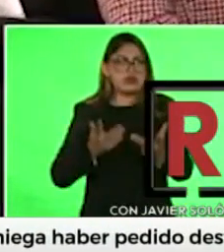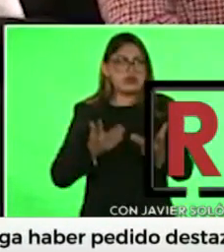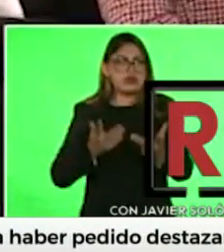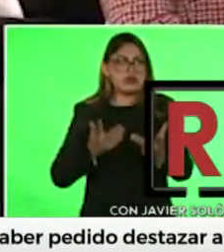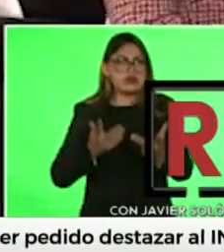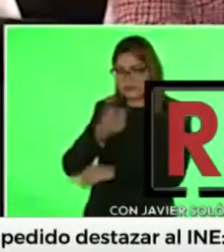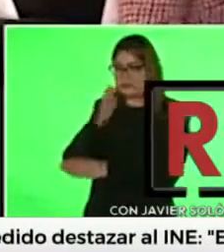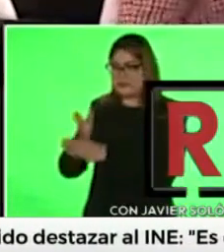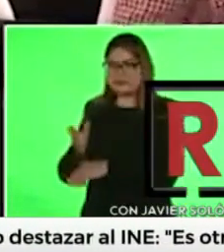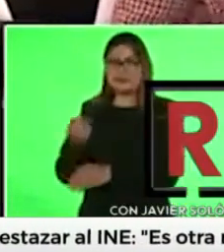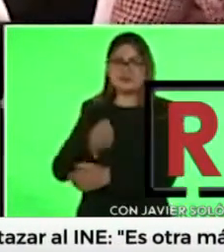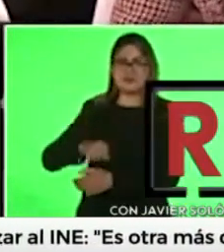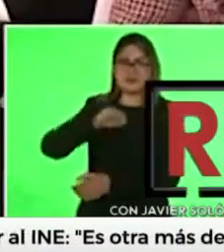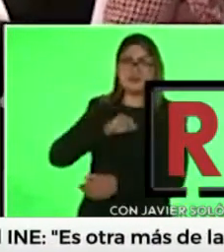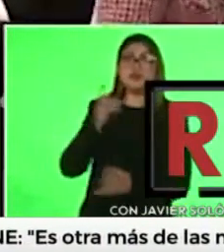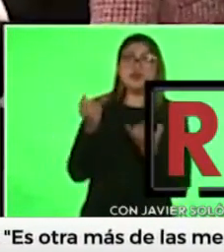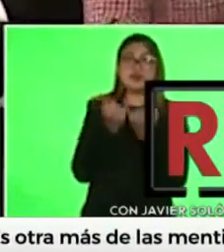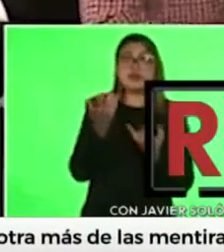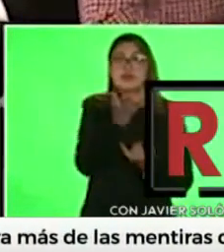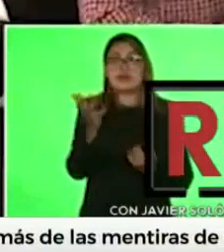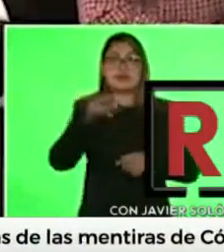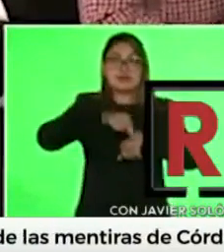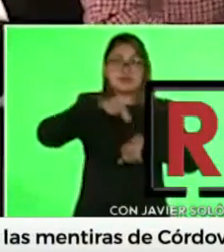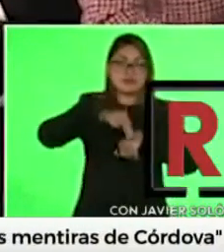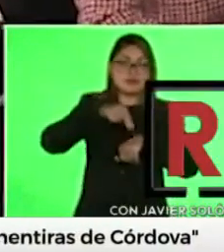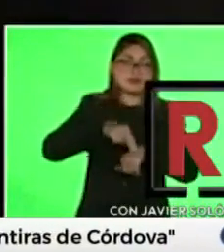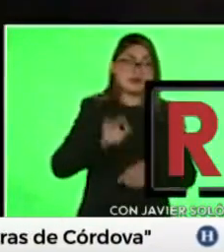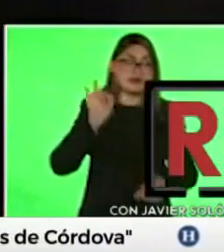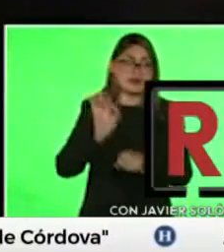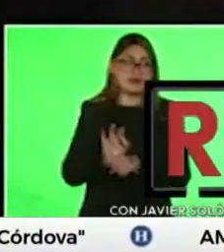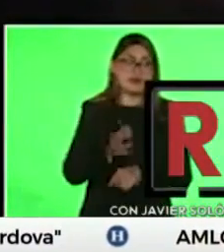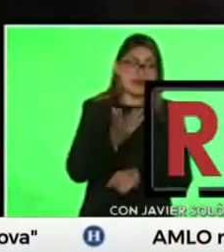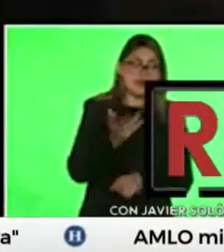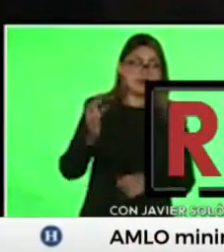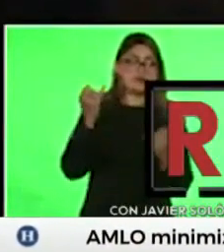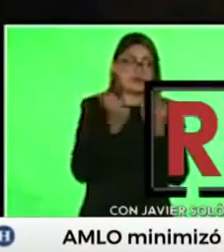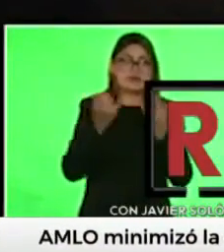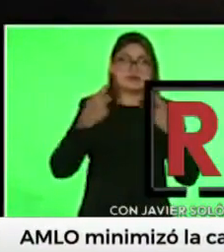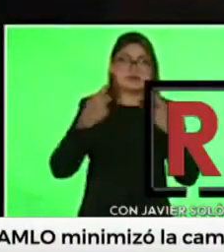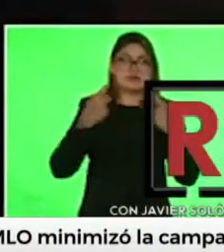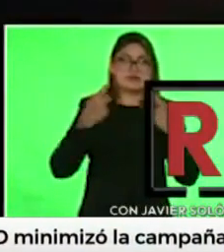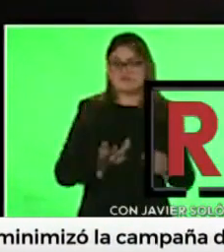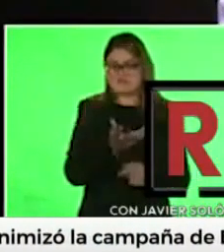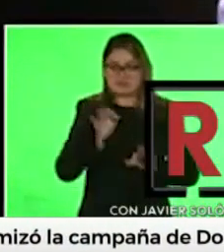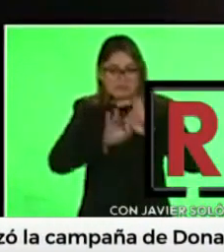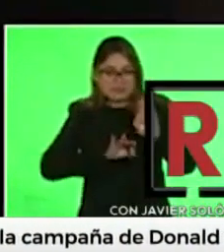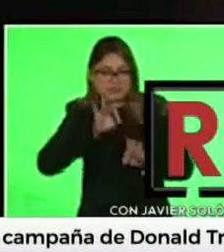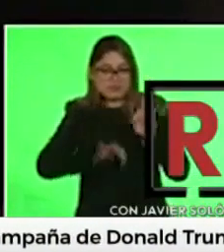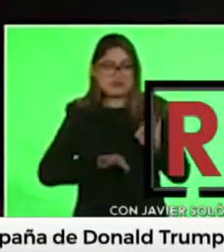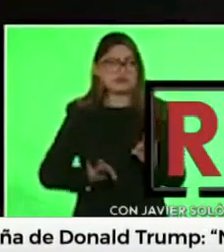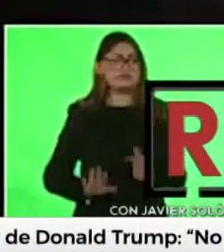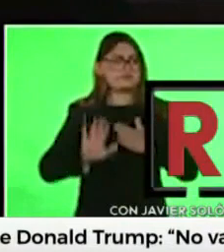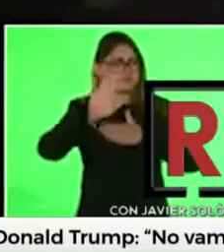política, el famoso Yepes aquel. Pero la verdad de las cosas es que ya todo estaba hecho, ya sabían lo que iba a decir, ya sabían cuál iba a ser el plan de gobierno del